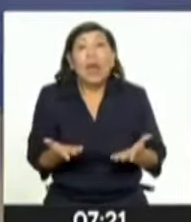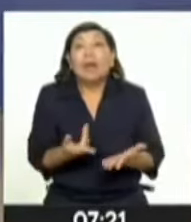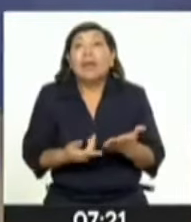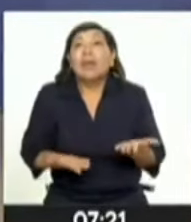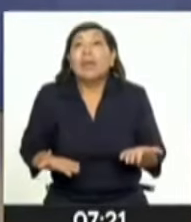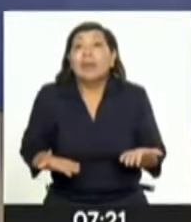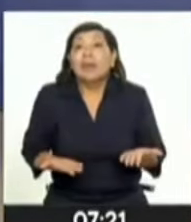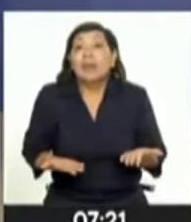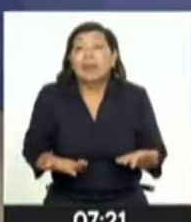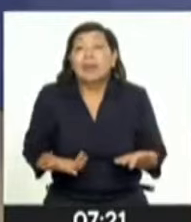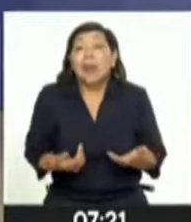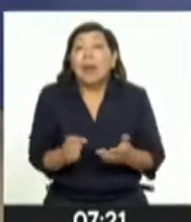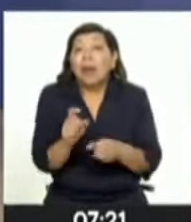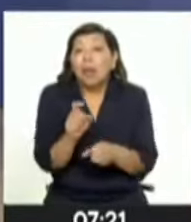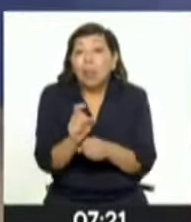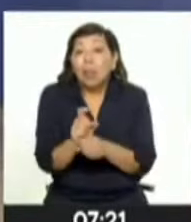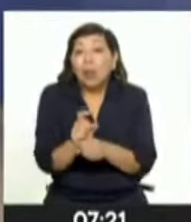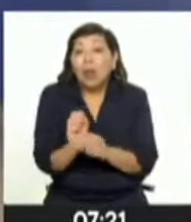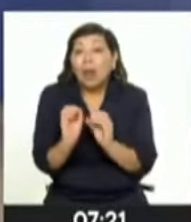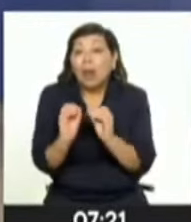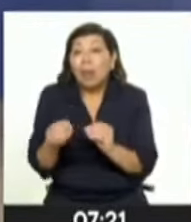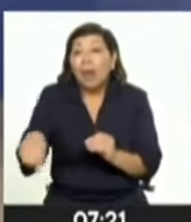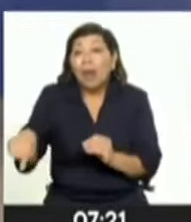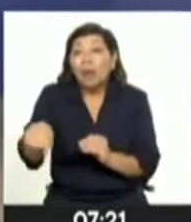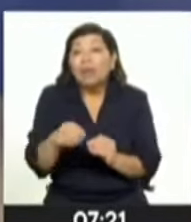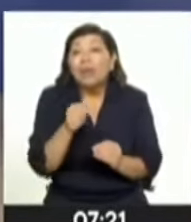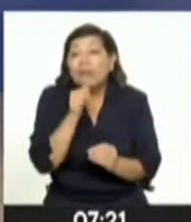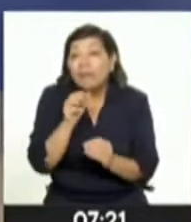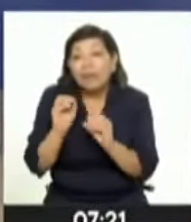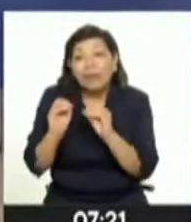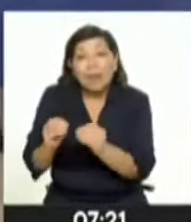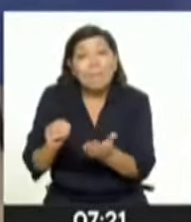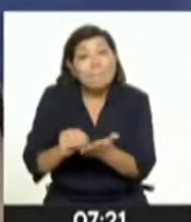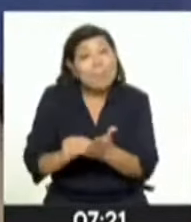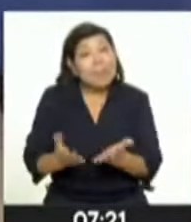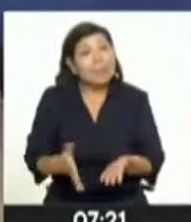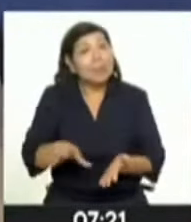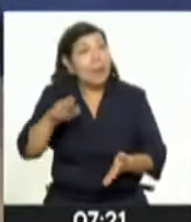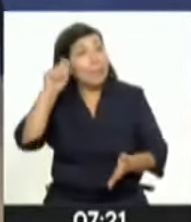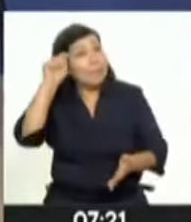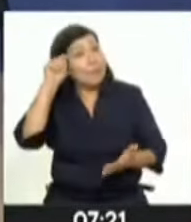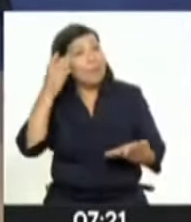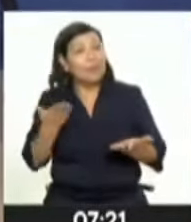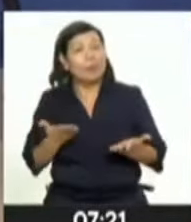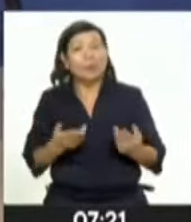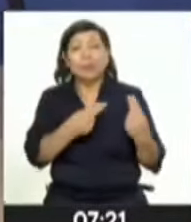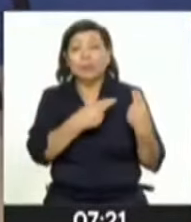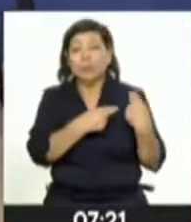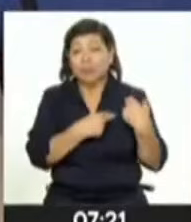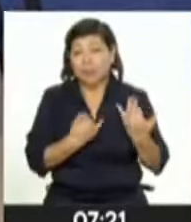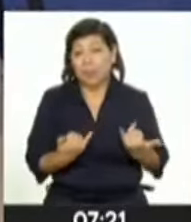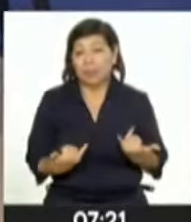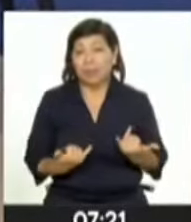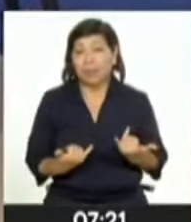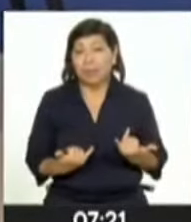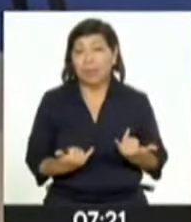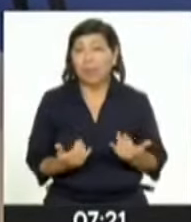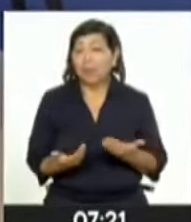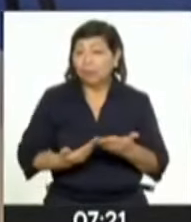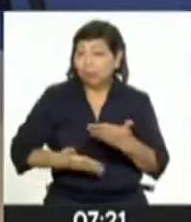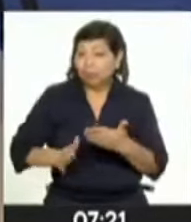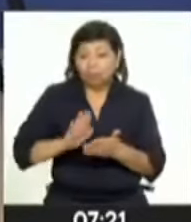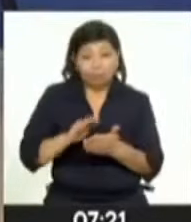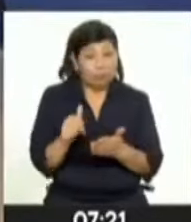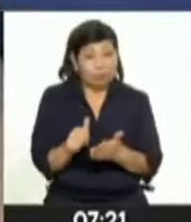sustancia. ¿Qué cosa es la sustancia? La educación que le brindamos a los niños. Ahora, ¿en qué consiste nuestro compromiso? Es que la educación nos debe